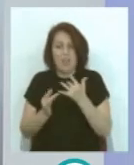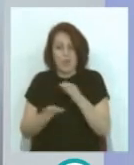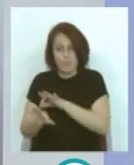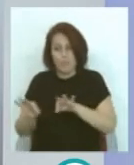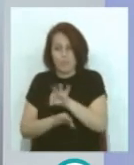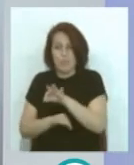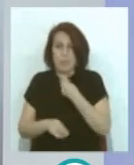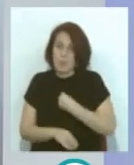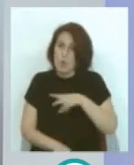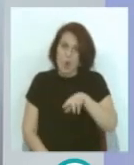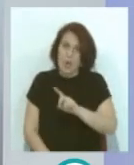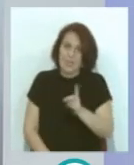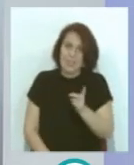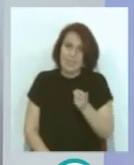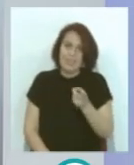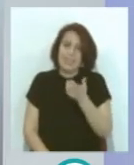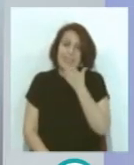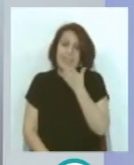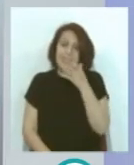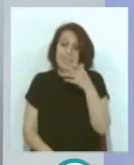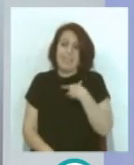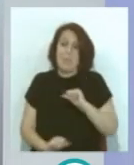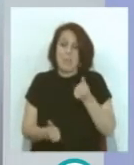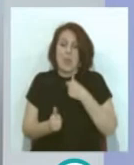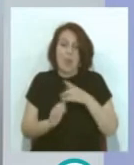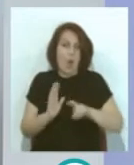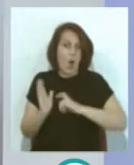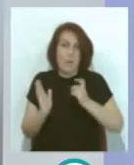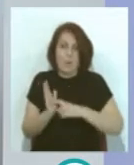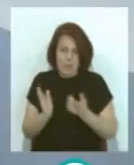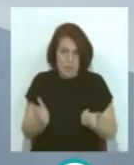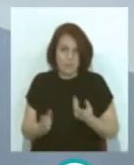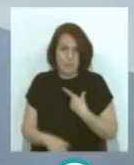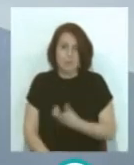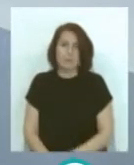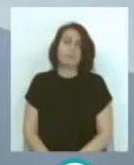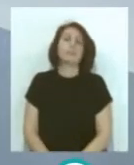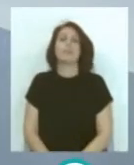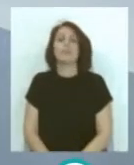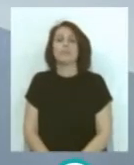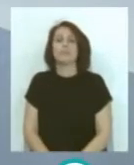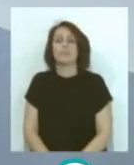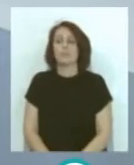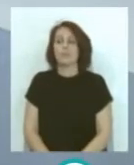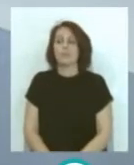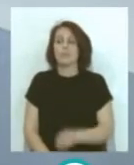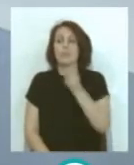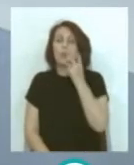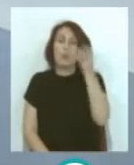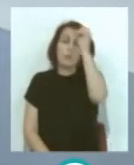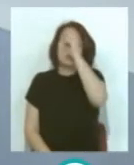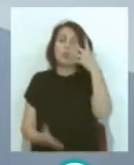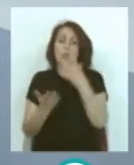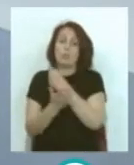el mismo que si fuera de la partida, que poner también en valor el trabajo que hace el sanluqueño. La verdad es que todas las opiniones